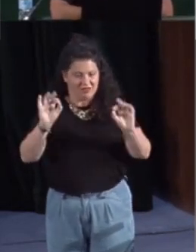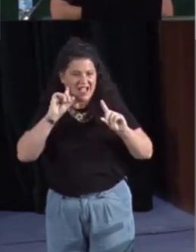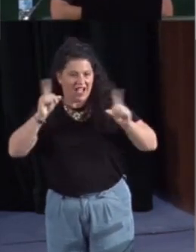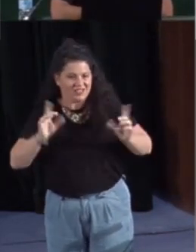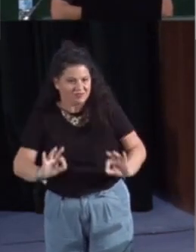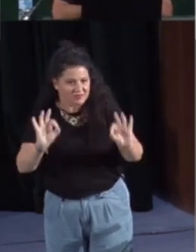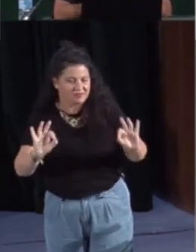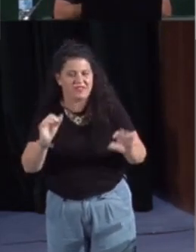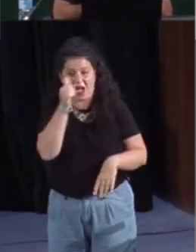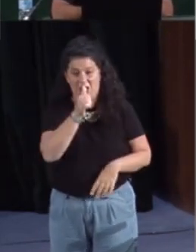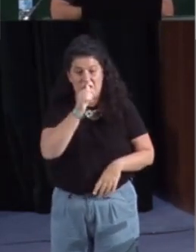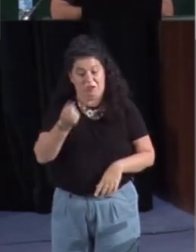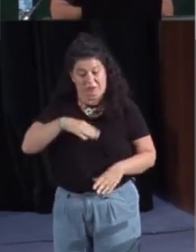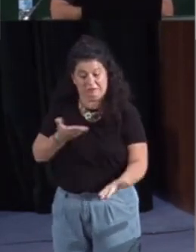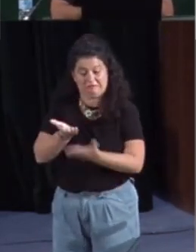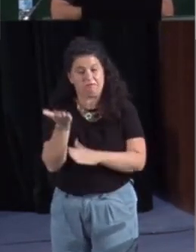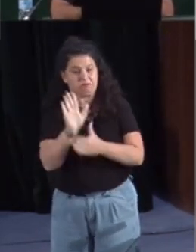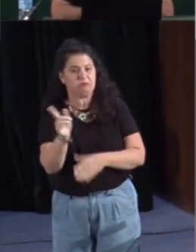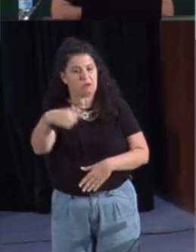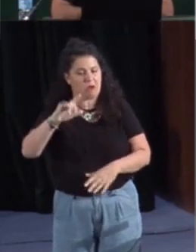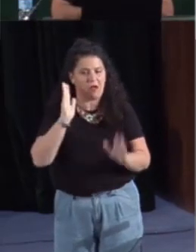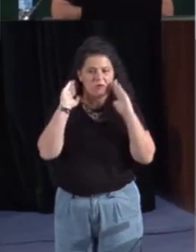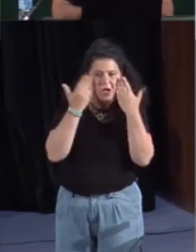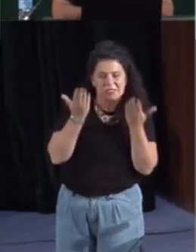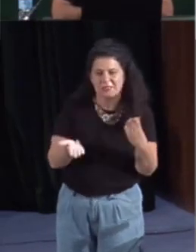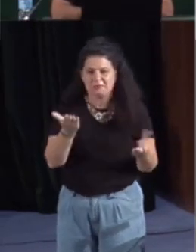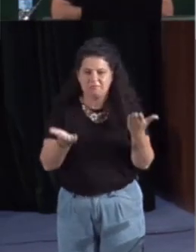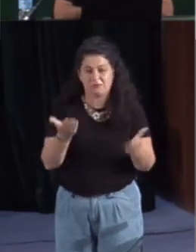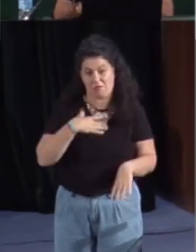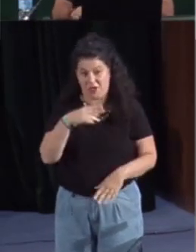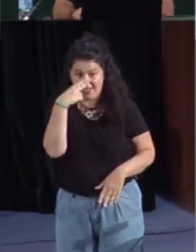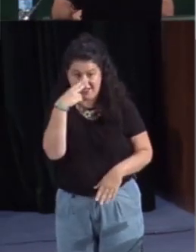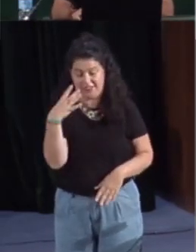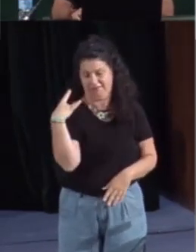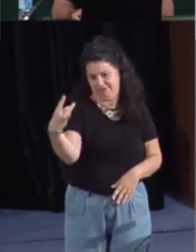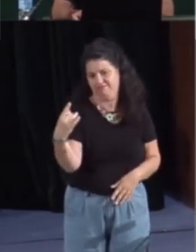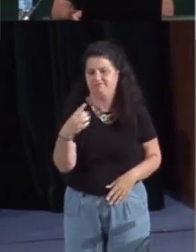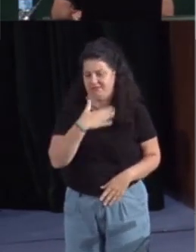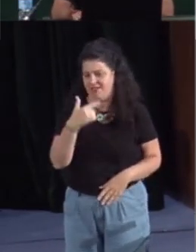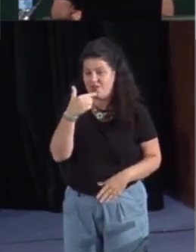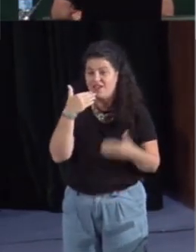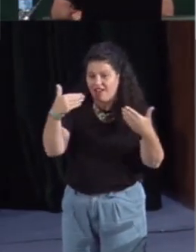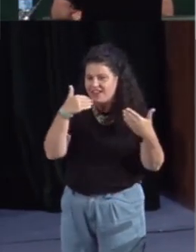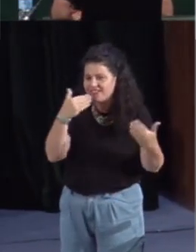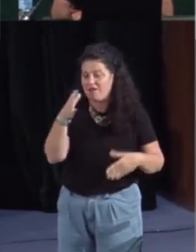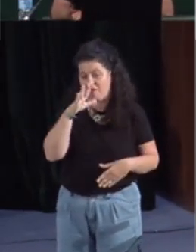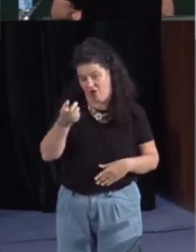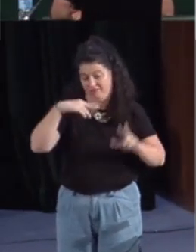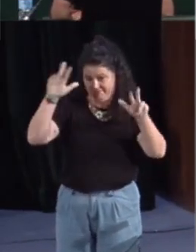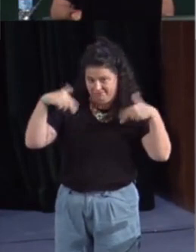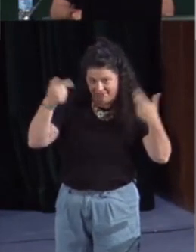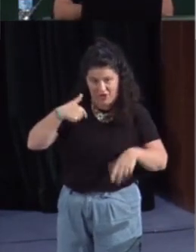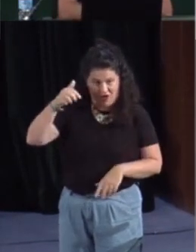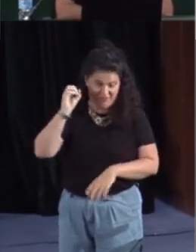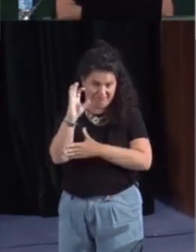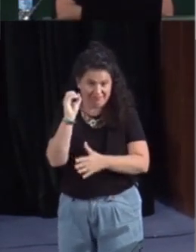por habernos aceptado esta comunicación, nuestra propuesta. Y bueno, vamos a hablar